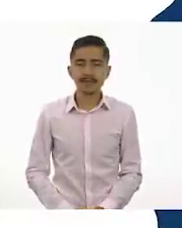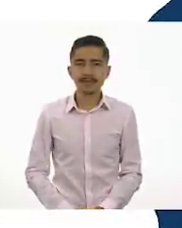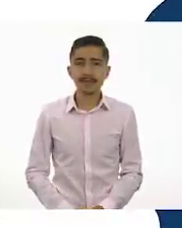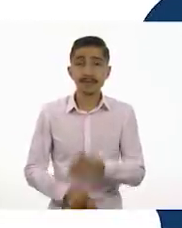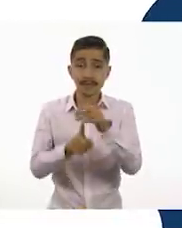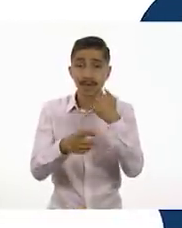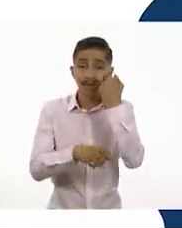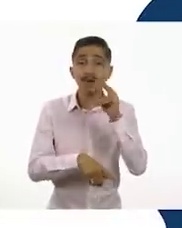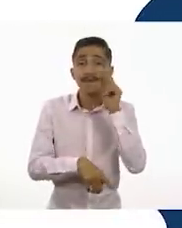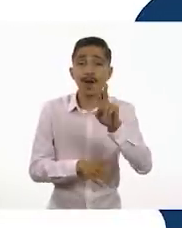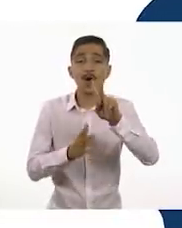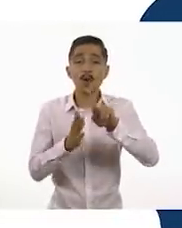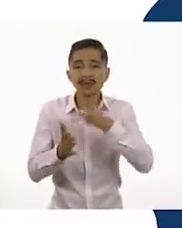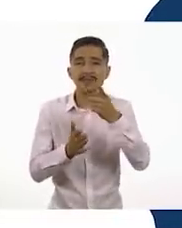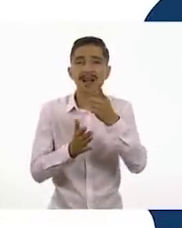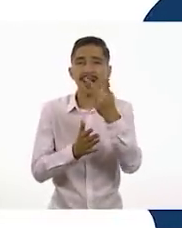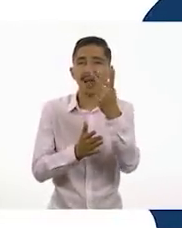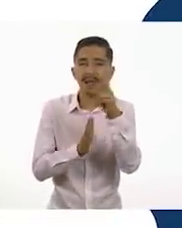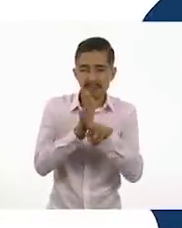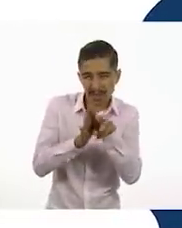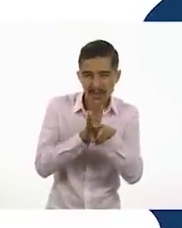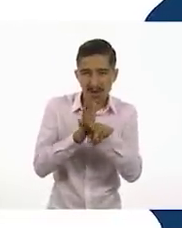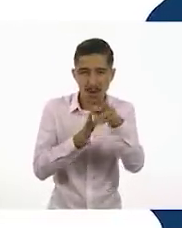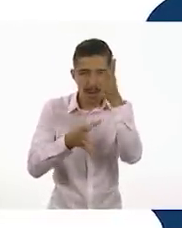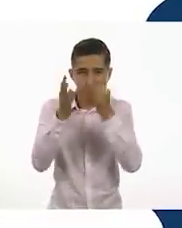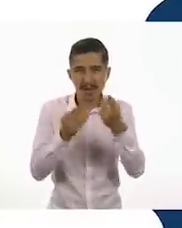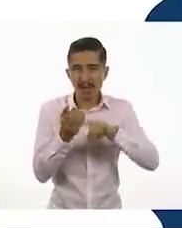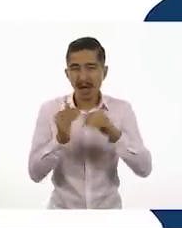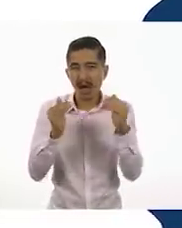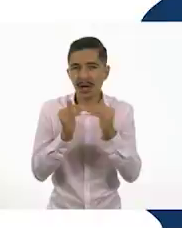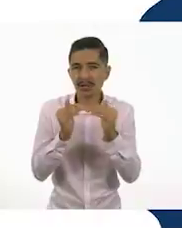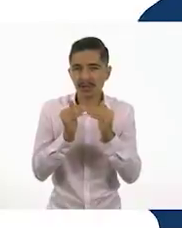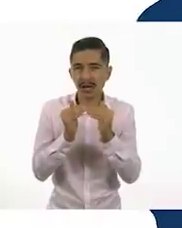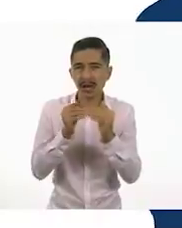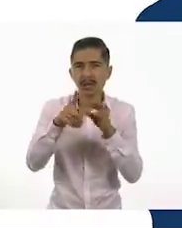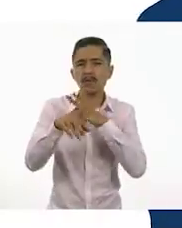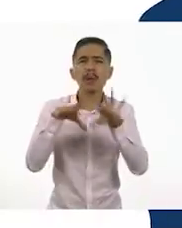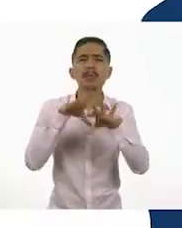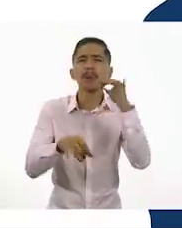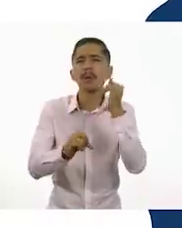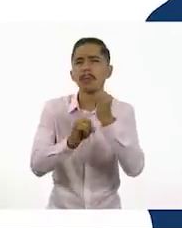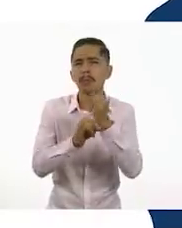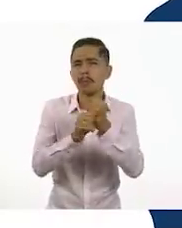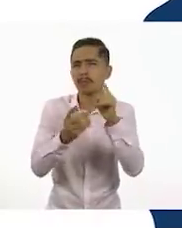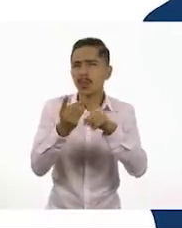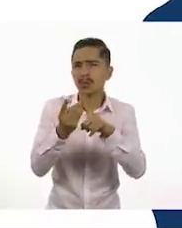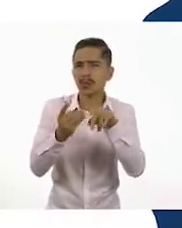conaliteg.cep.gov.mx. Si quieres volver a ver los programas de Aprende en Casa, los puedes encontrar en la siguiente liga: